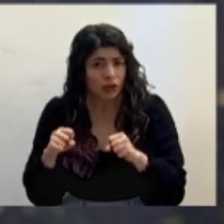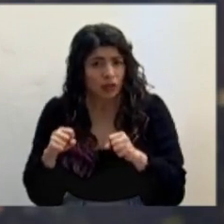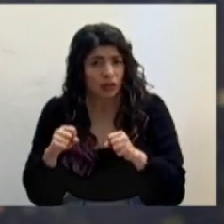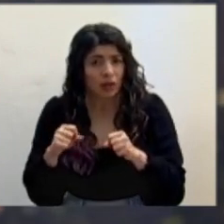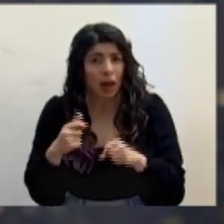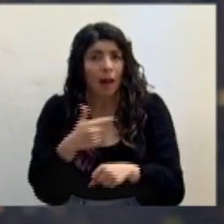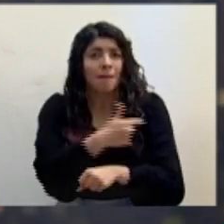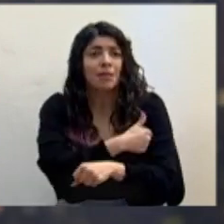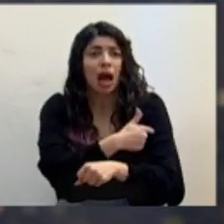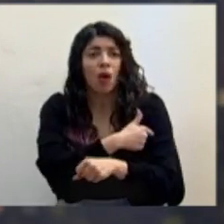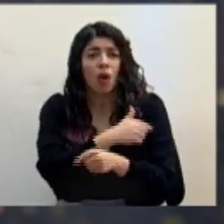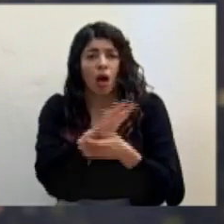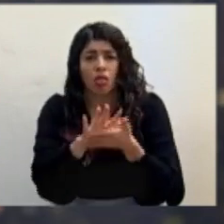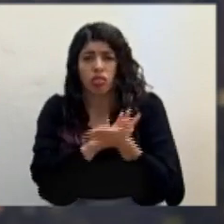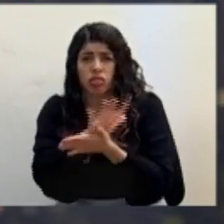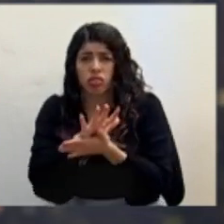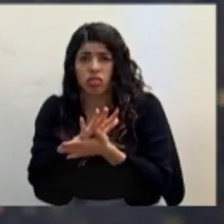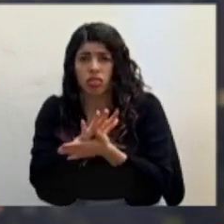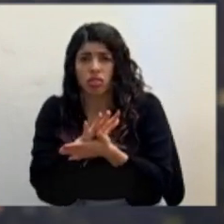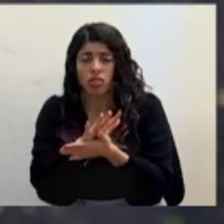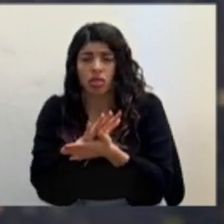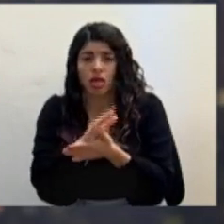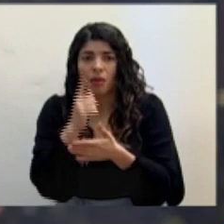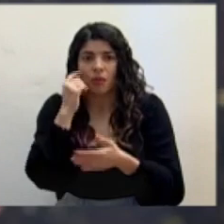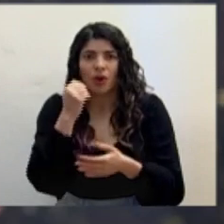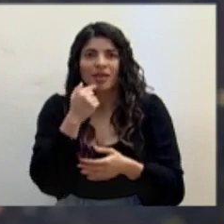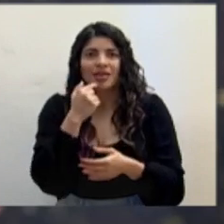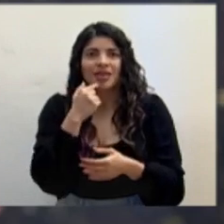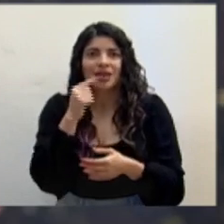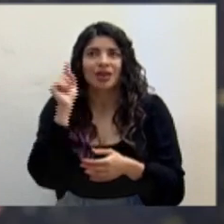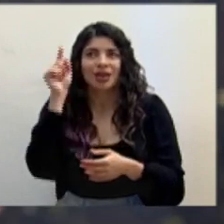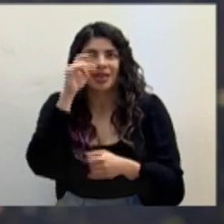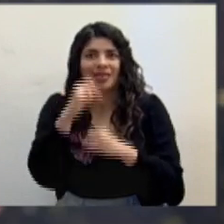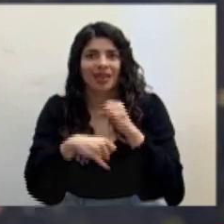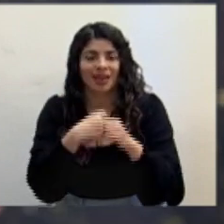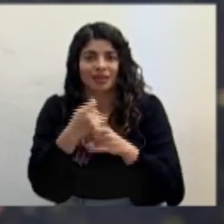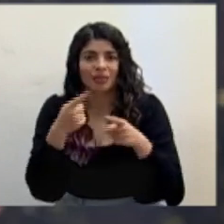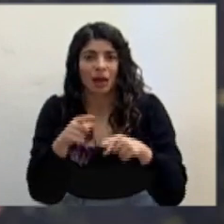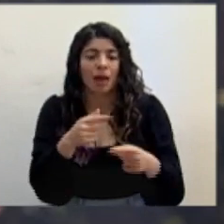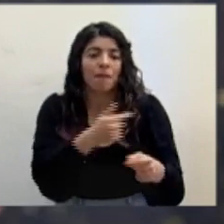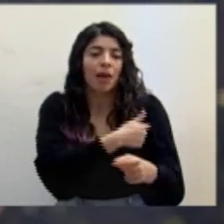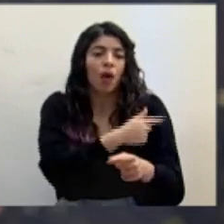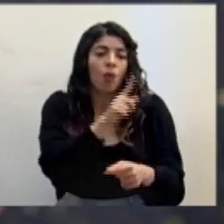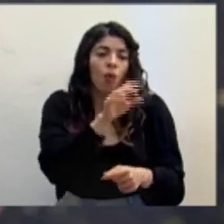mezclen vacunas en el camino como se ha planteado a nivel internacional?